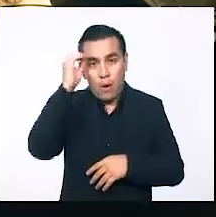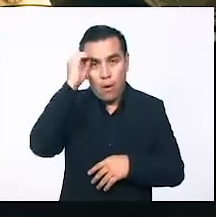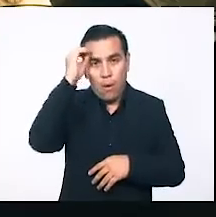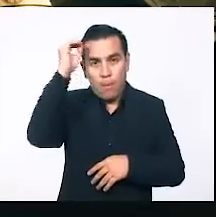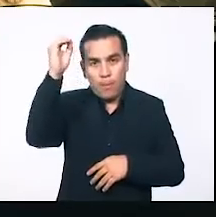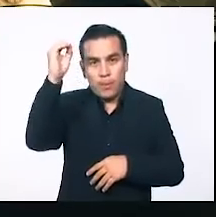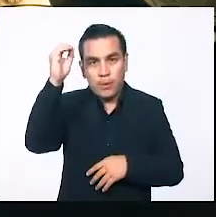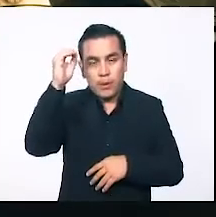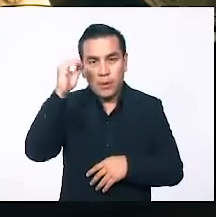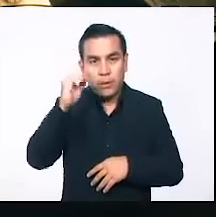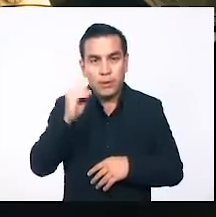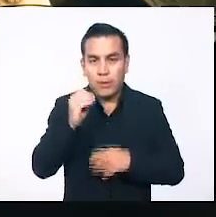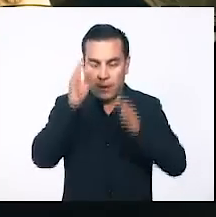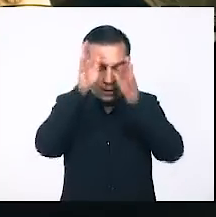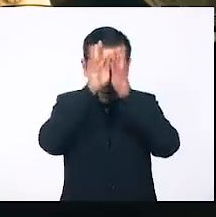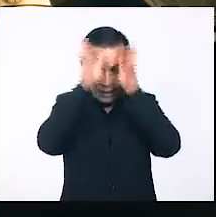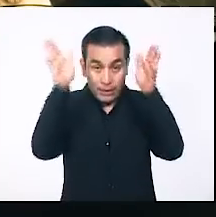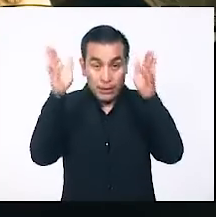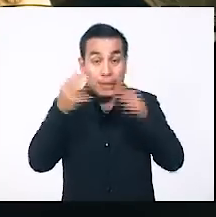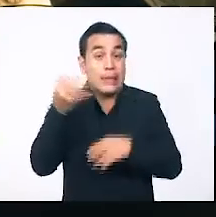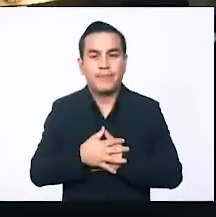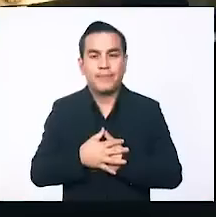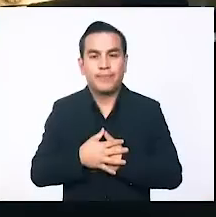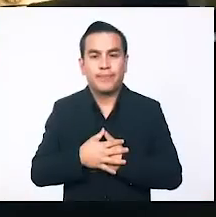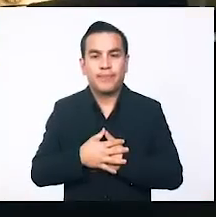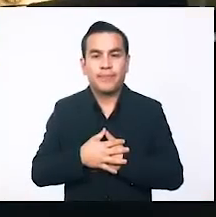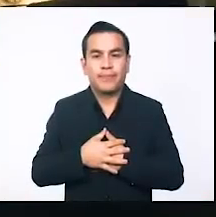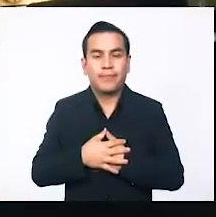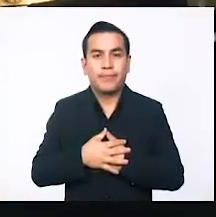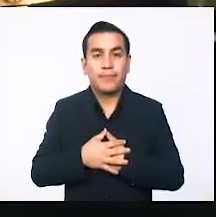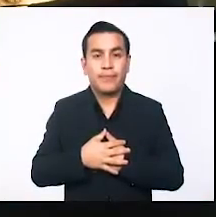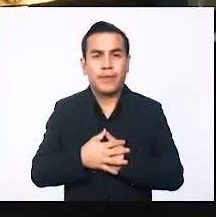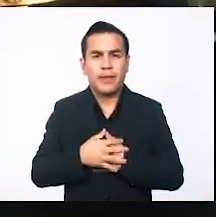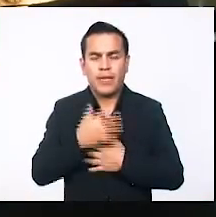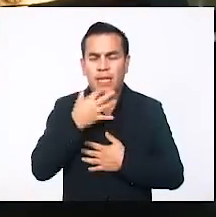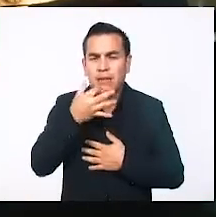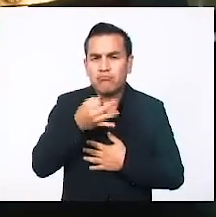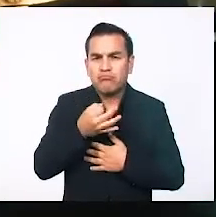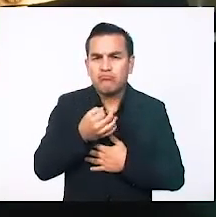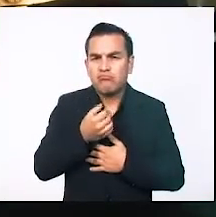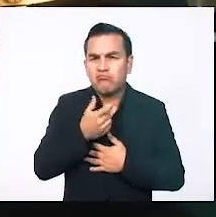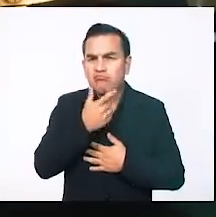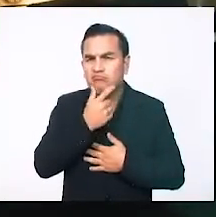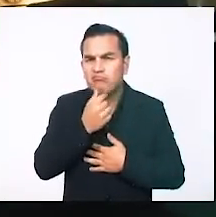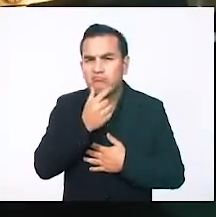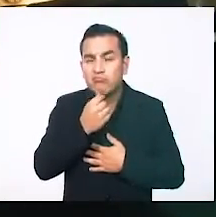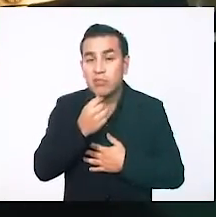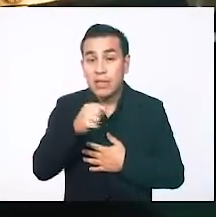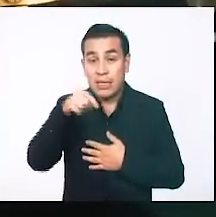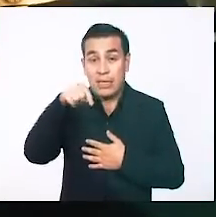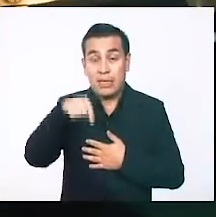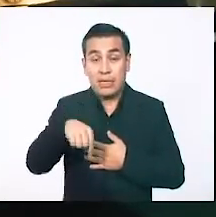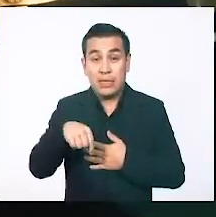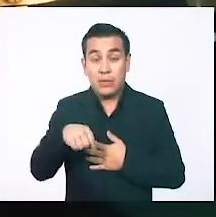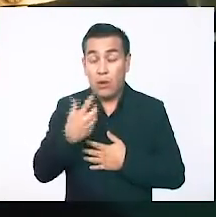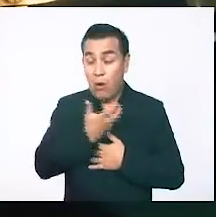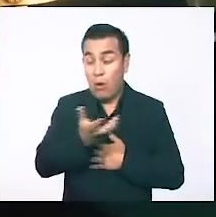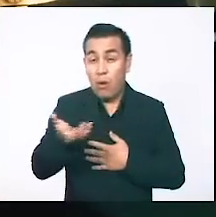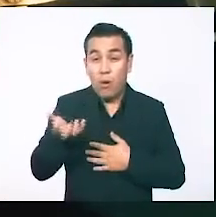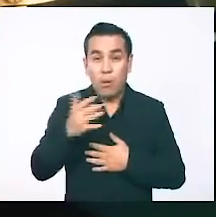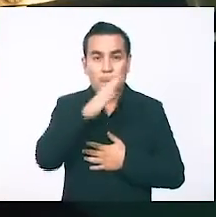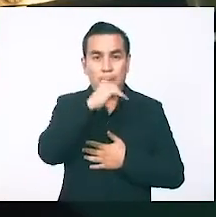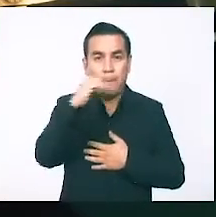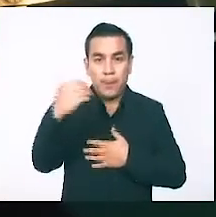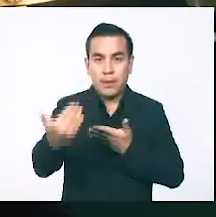que parcializada si no están escuchando la otra opinión. Y me extraña porque aquí nosotros, en la mayoría de países que estamos